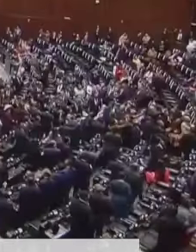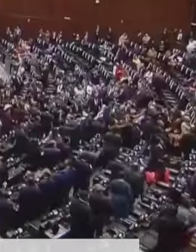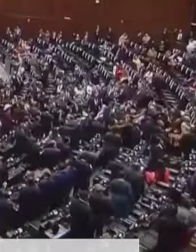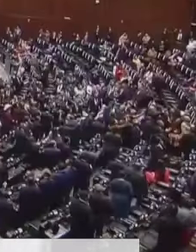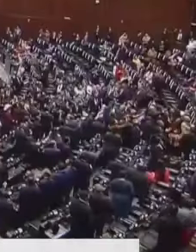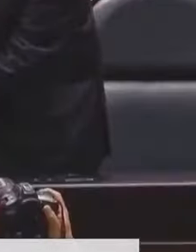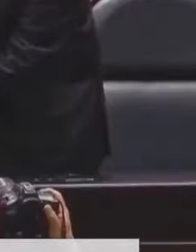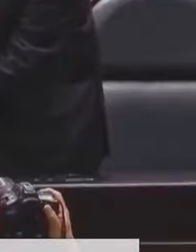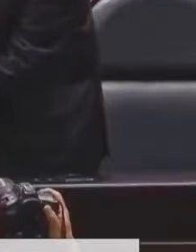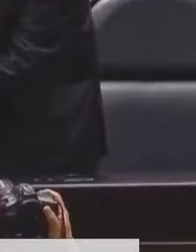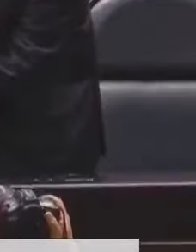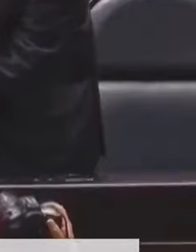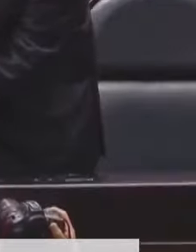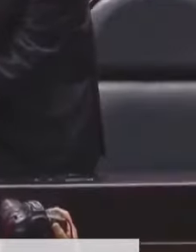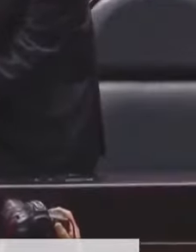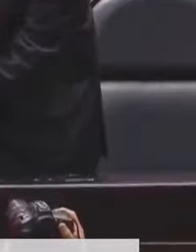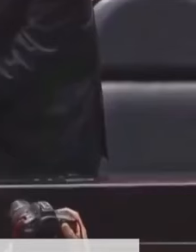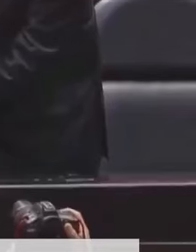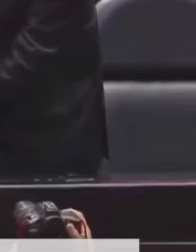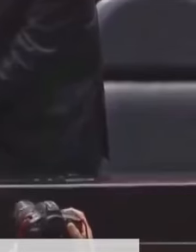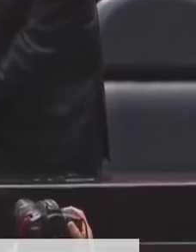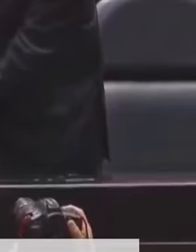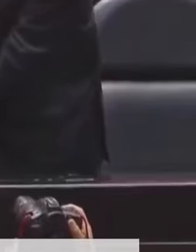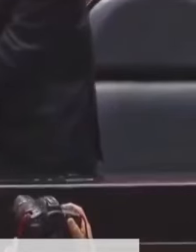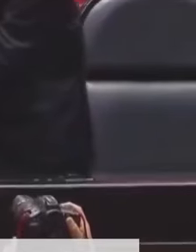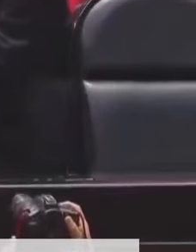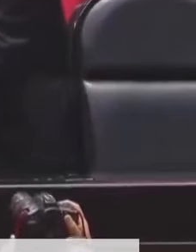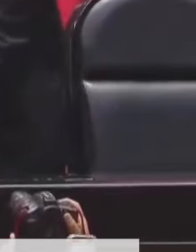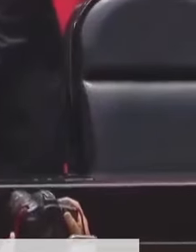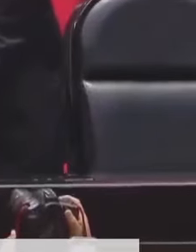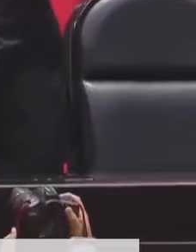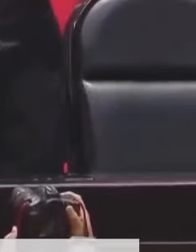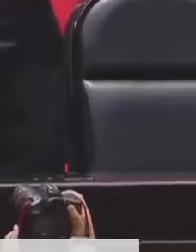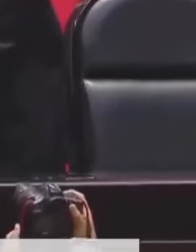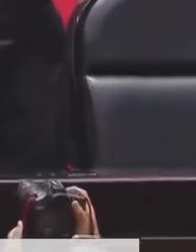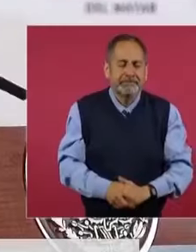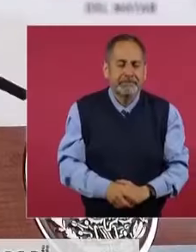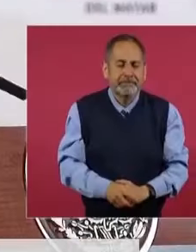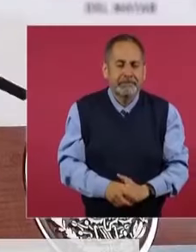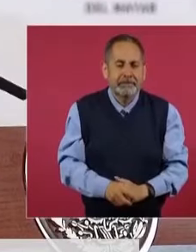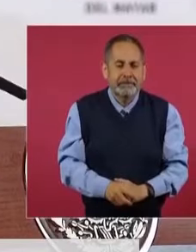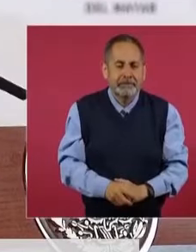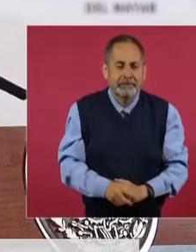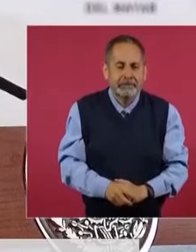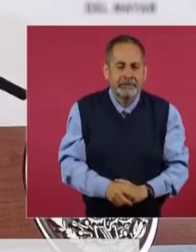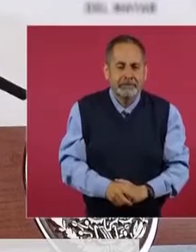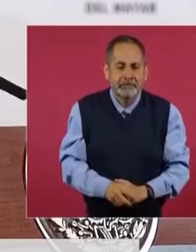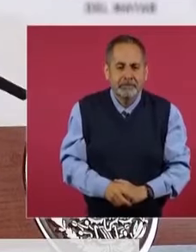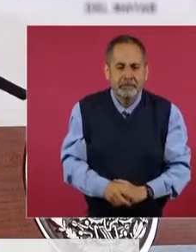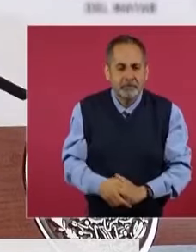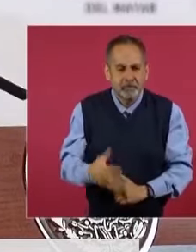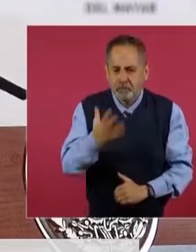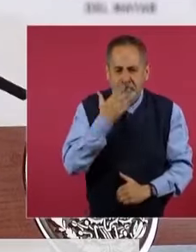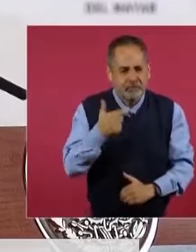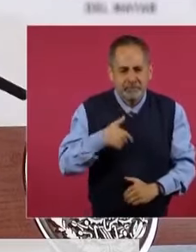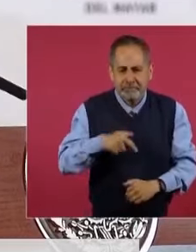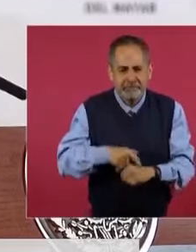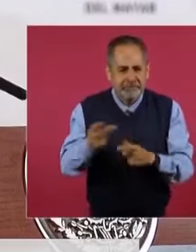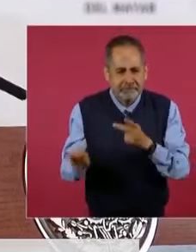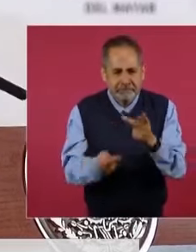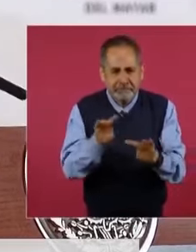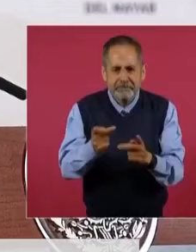deja su mandato con casi 80% de aprobación depende de de quién eh De quién está haciendo las preguntas y